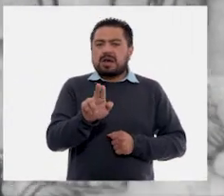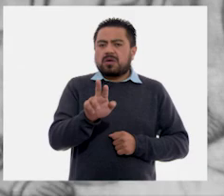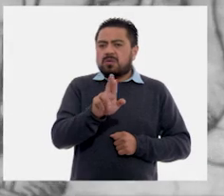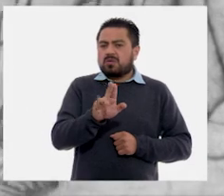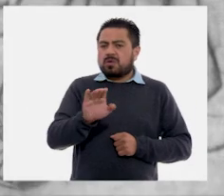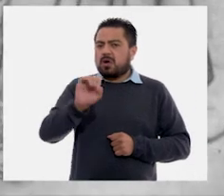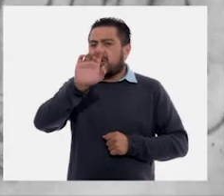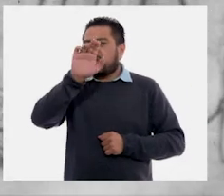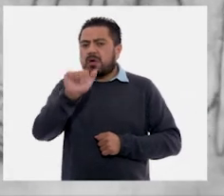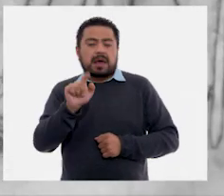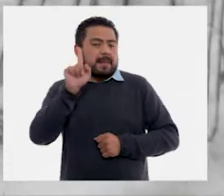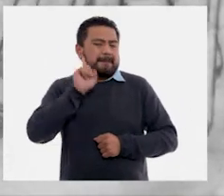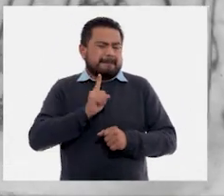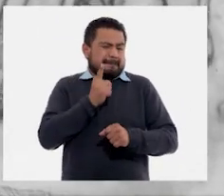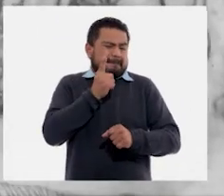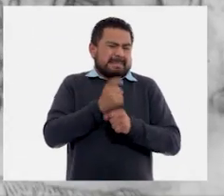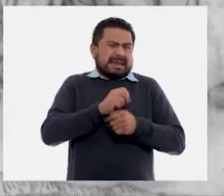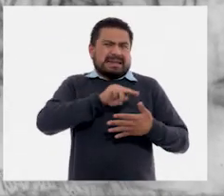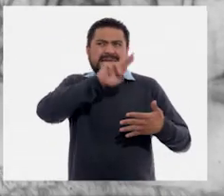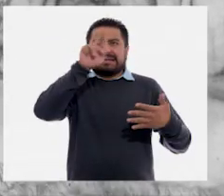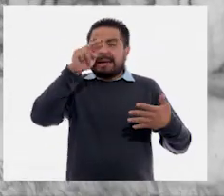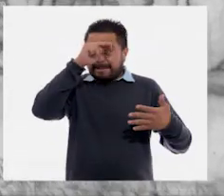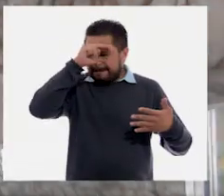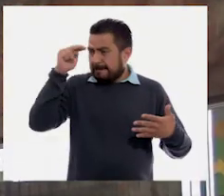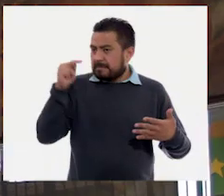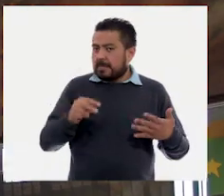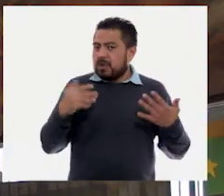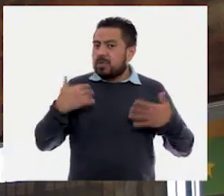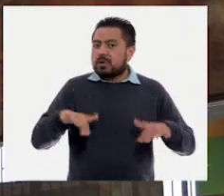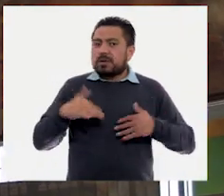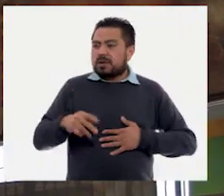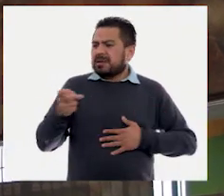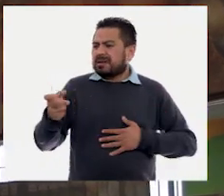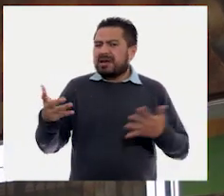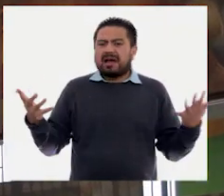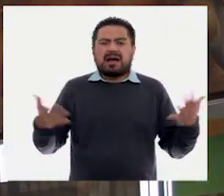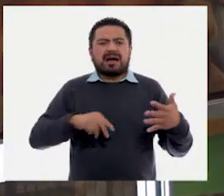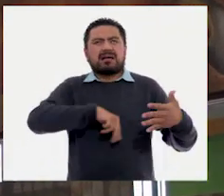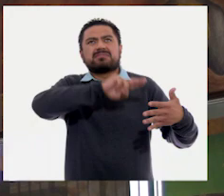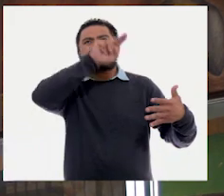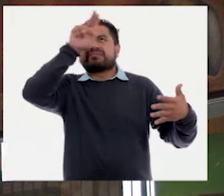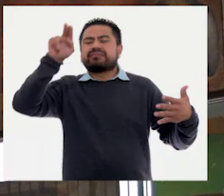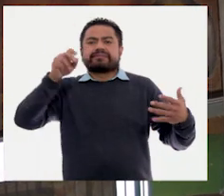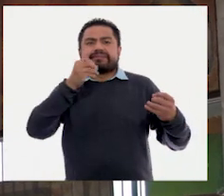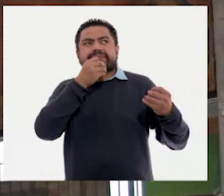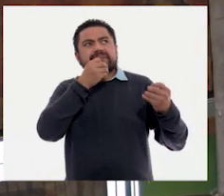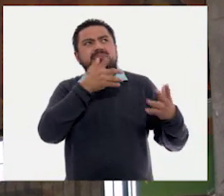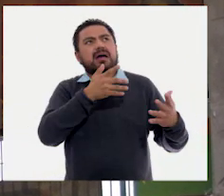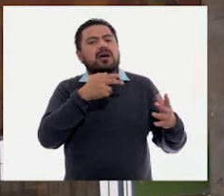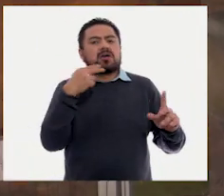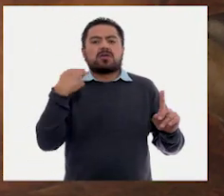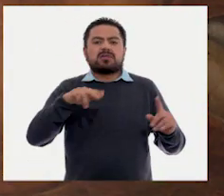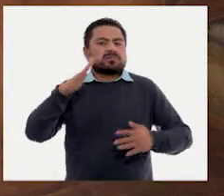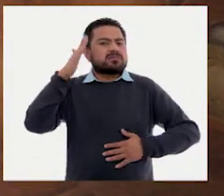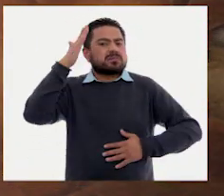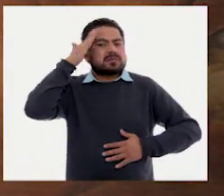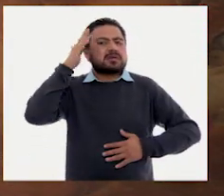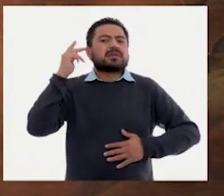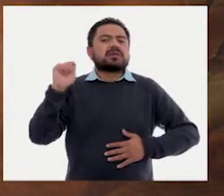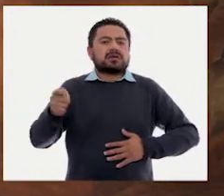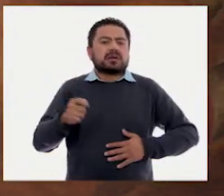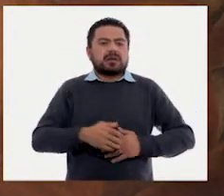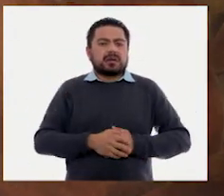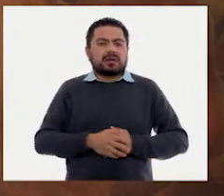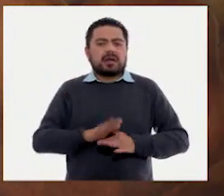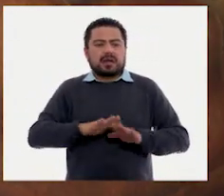la primer mujer muralista mexicana. Ella hizo una obra impresionante que lleva como título